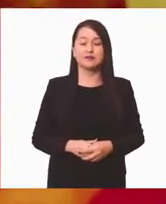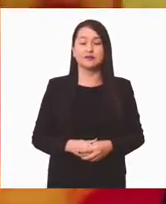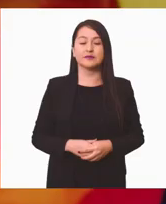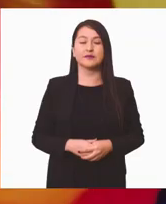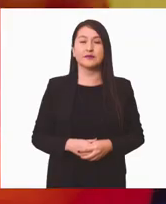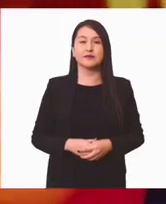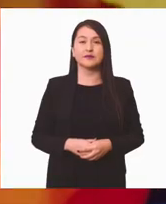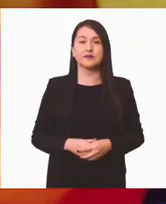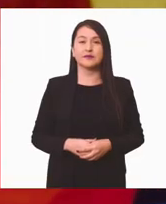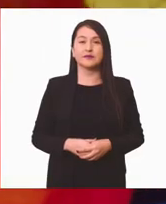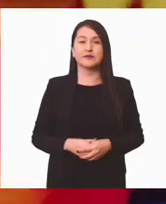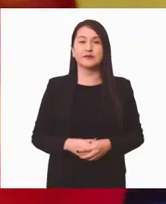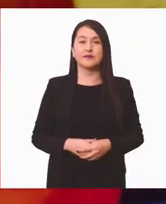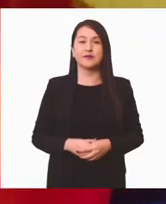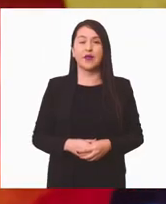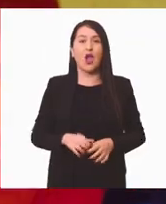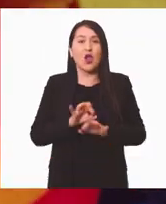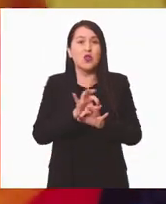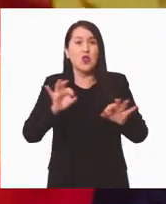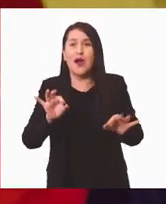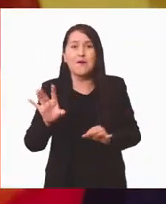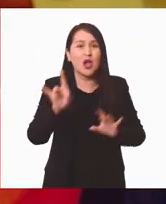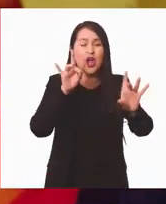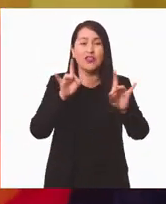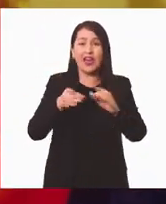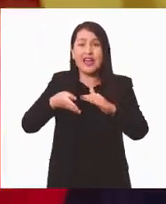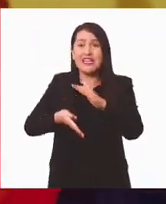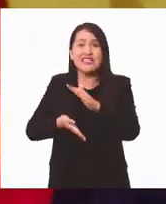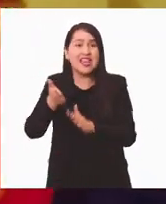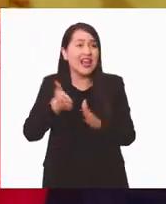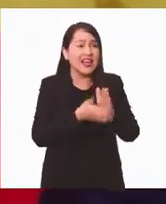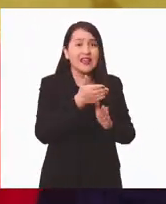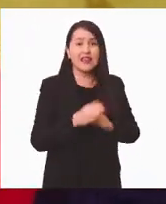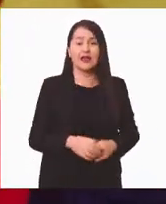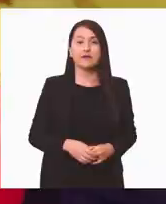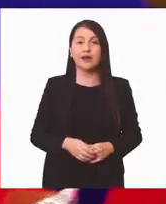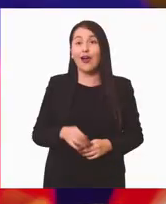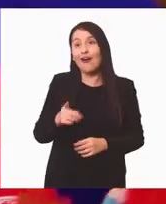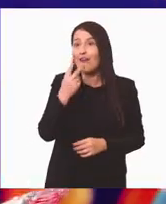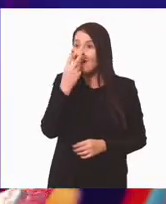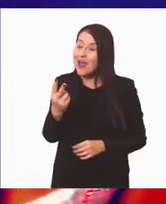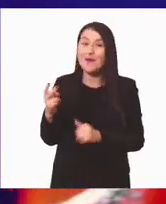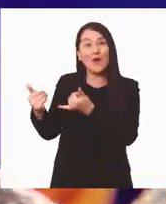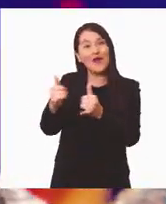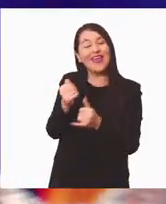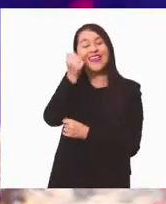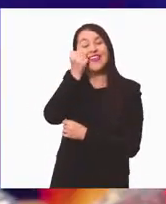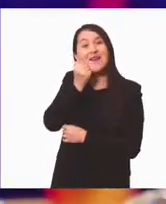Odín! Nunca vamos a encontrar la salida. ¿Por qué no le preguntamos a esos juguetes de ahí? Se ven tan amables.